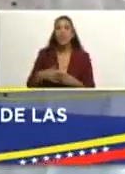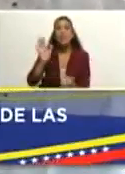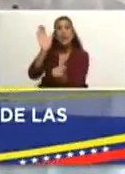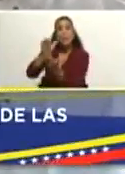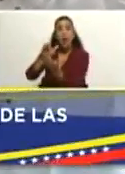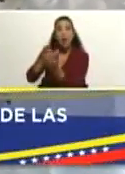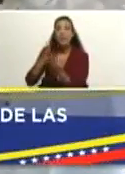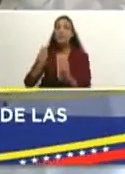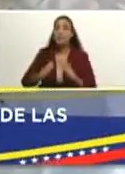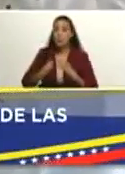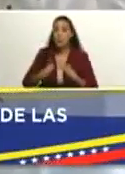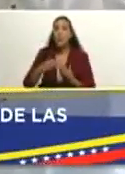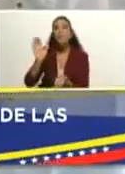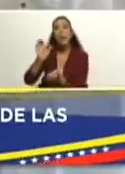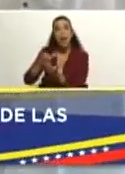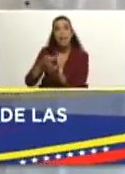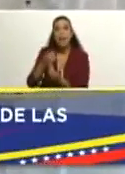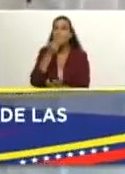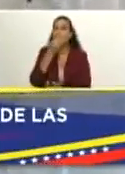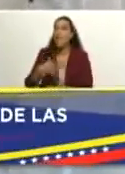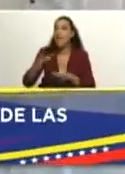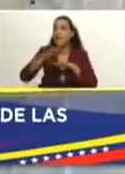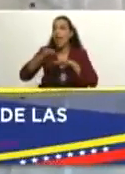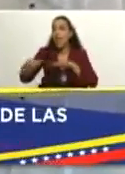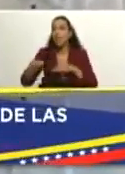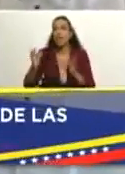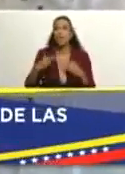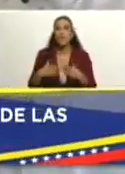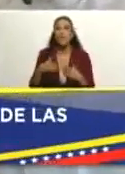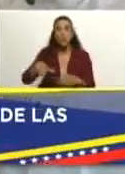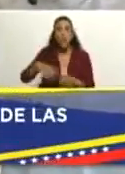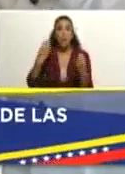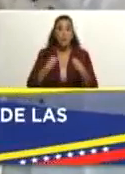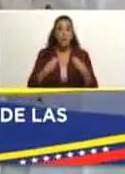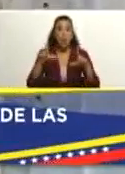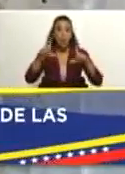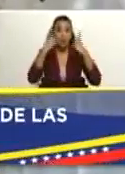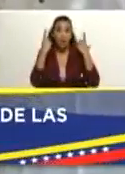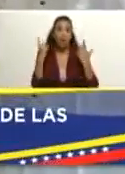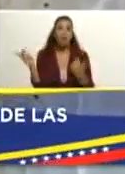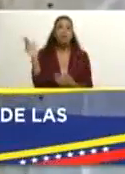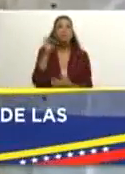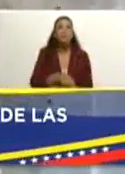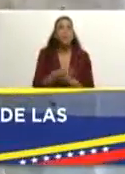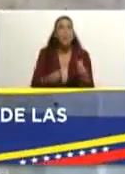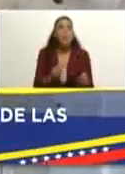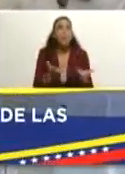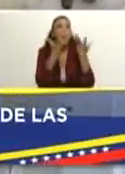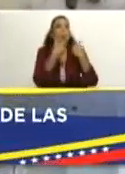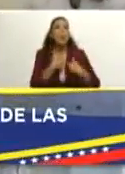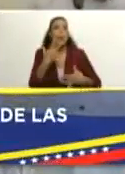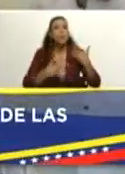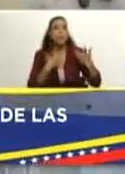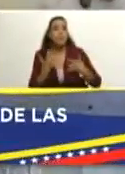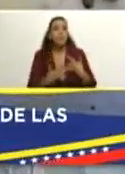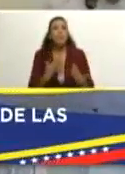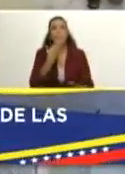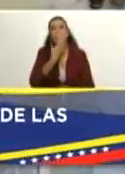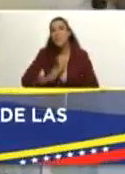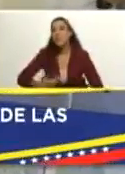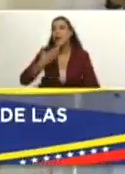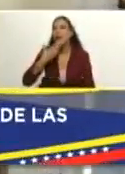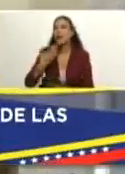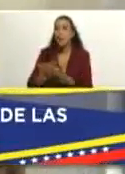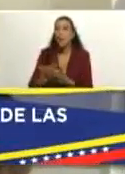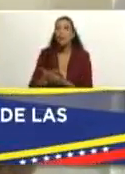Margarita. Margarita. La isla más bella de Venezuela. Y aquí estás en La Guaira, ¿ves? Estoy en La Guaira, ¿Qué me cuentas de toda esta actividad? Bueno, presidente,